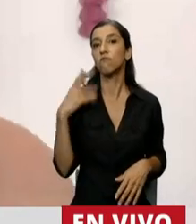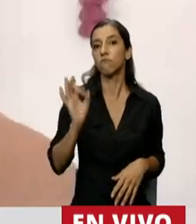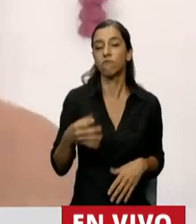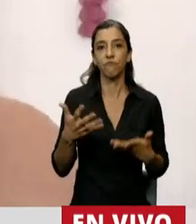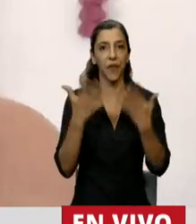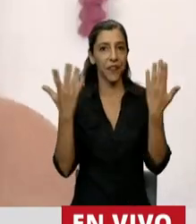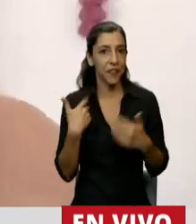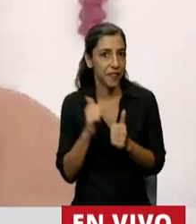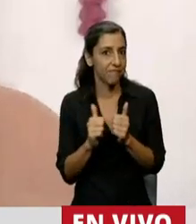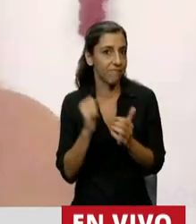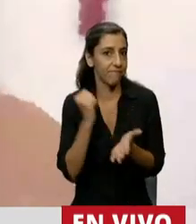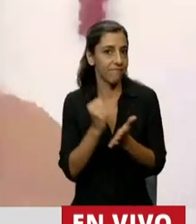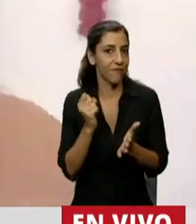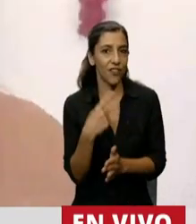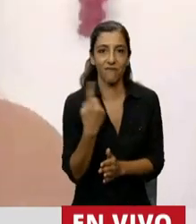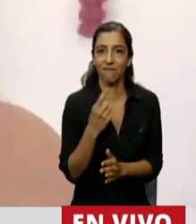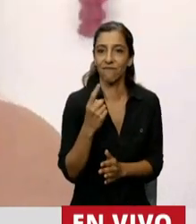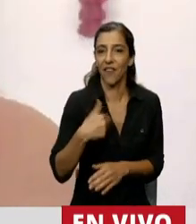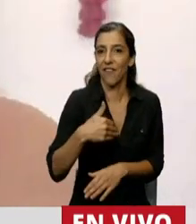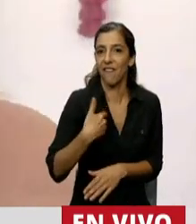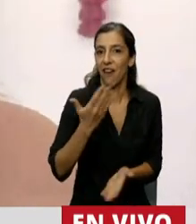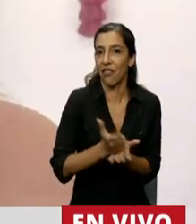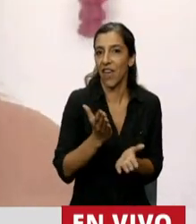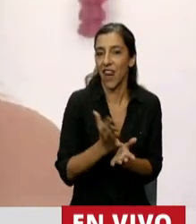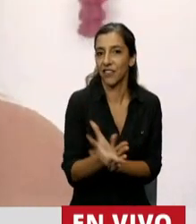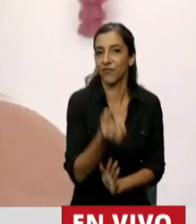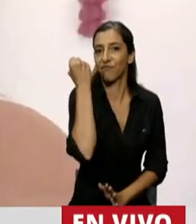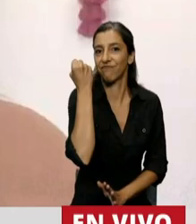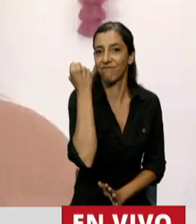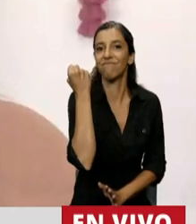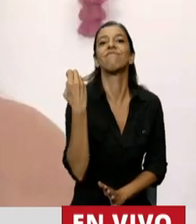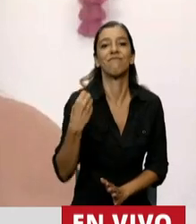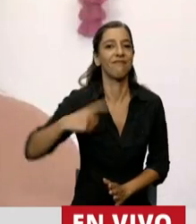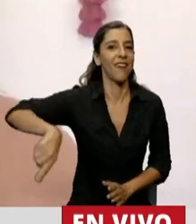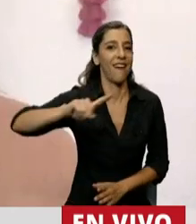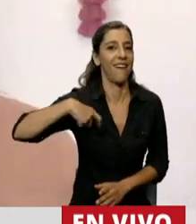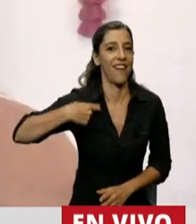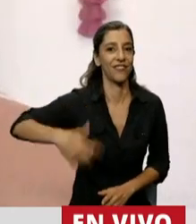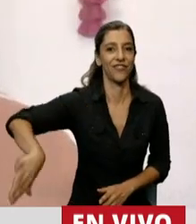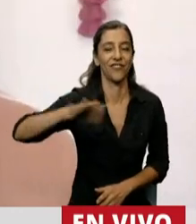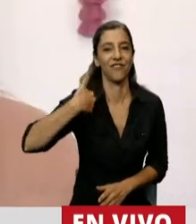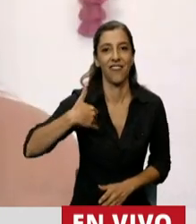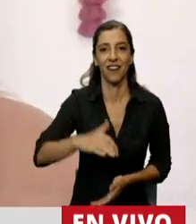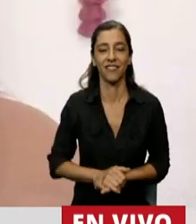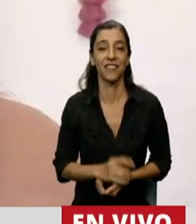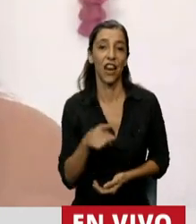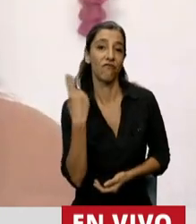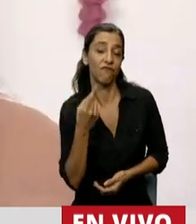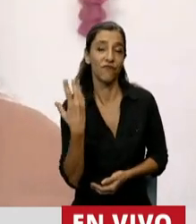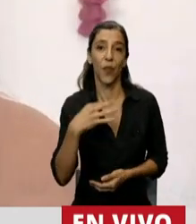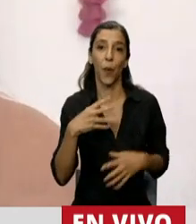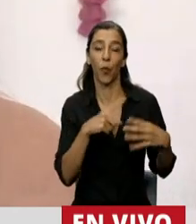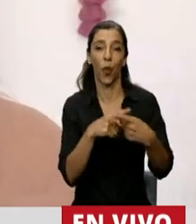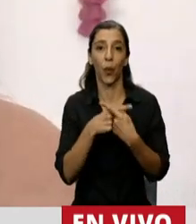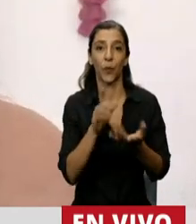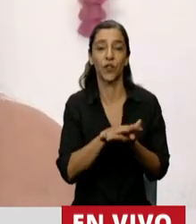vísperas de conquistar nuevos derechos para las argentinas y los argentinos, y a nosotros nos toca debatir el método de cálculo de la